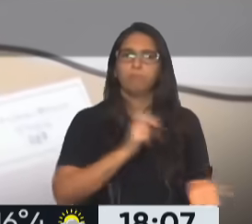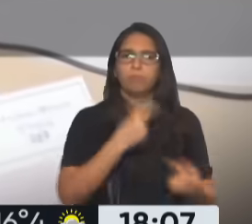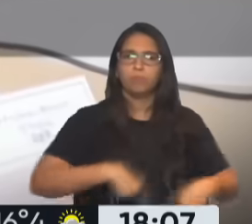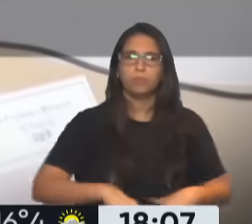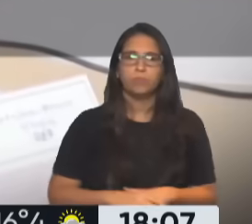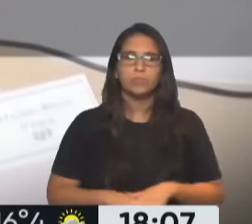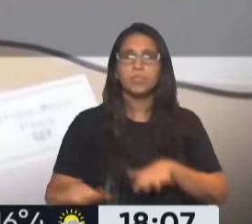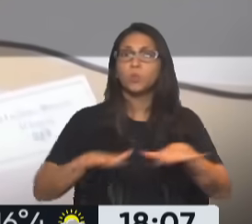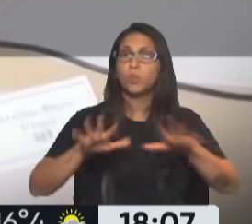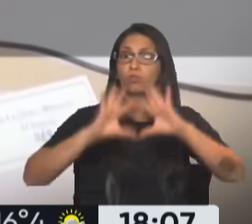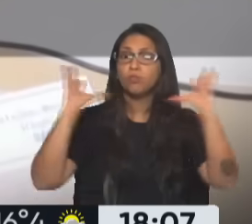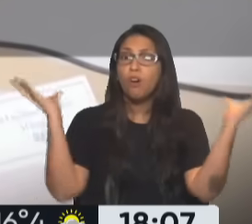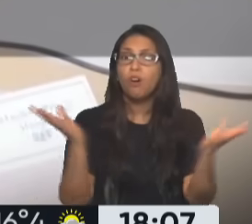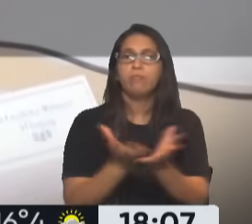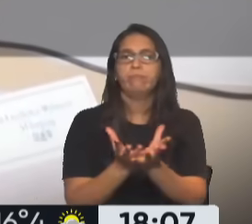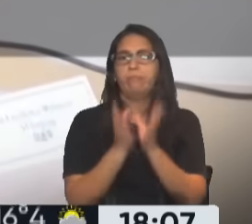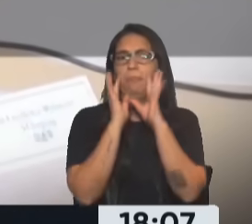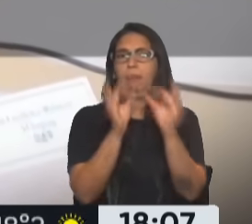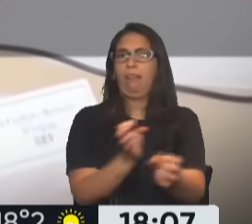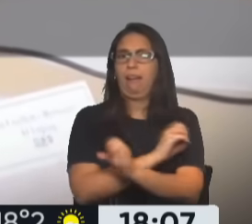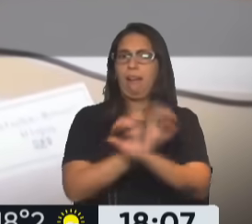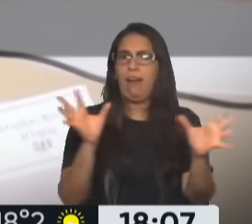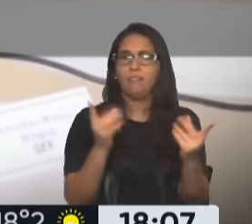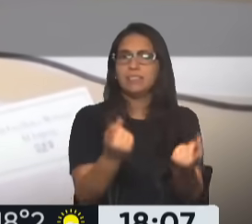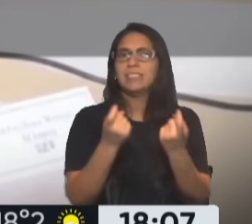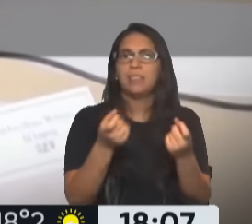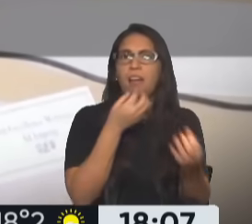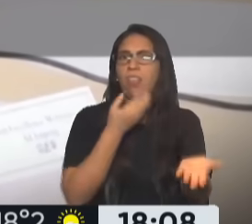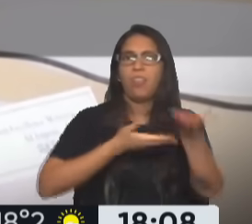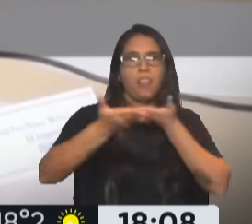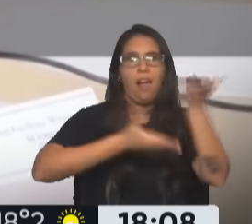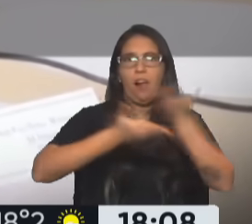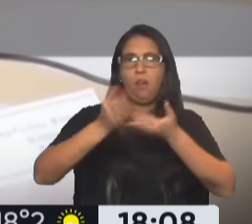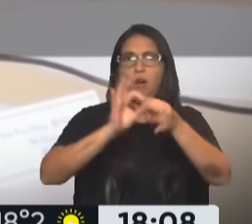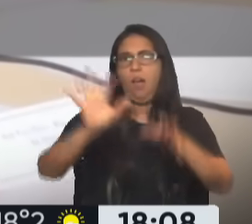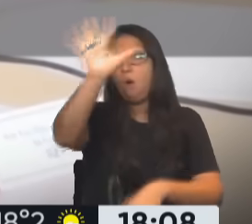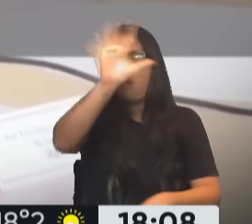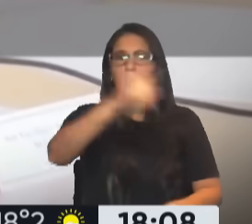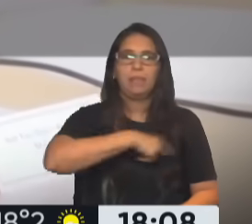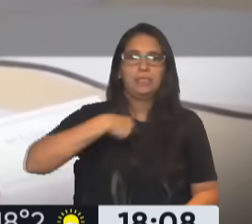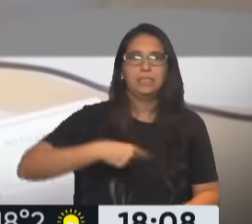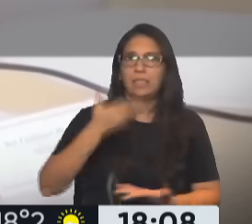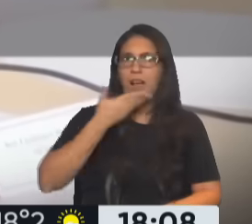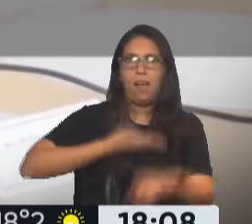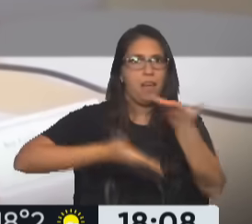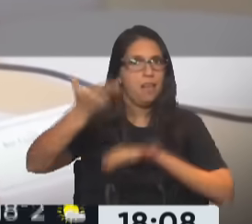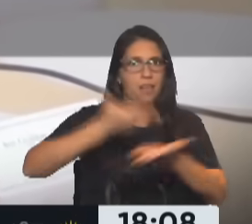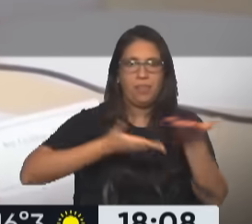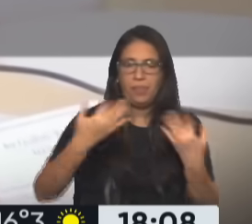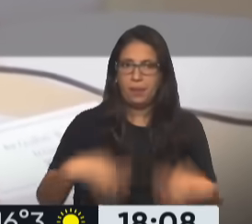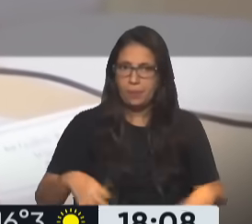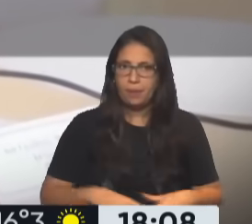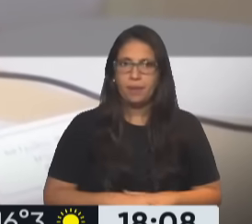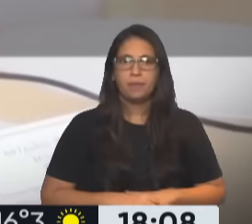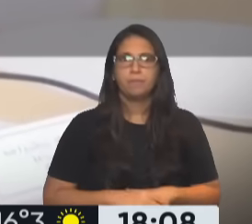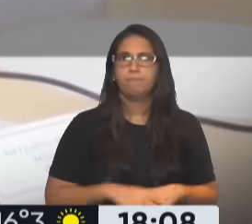La situation internationale, très clairement, nécessite plus que jamais ce dialogue euro-chinois. Et je